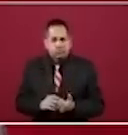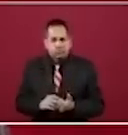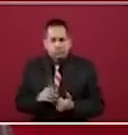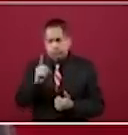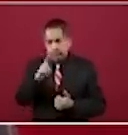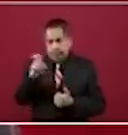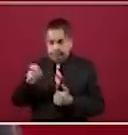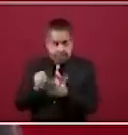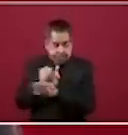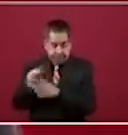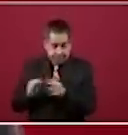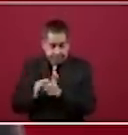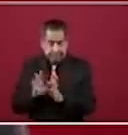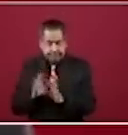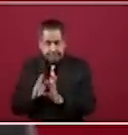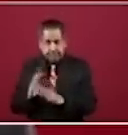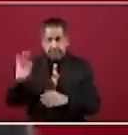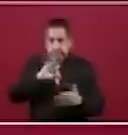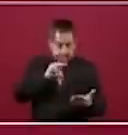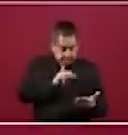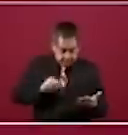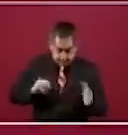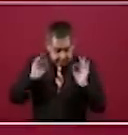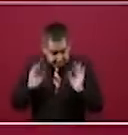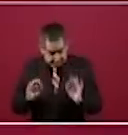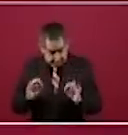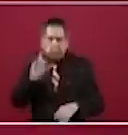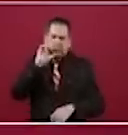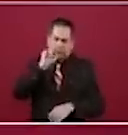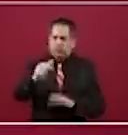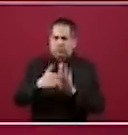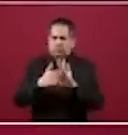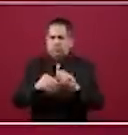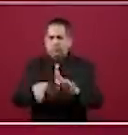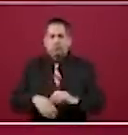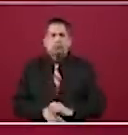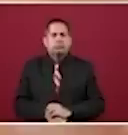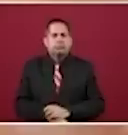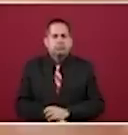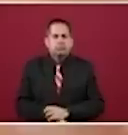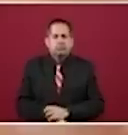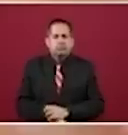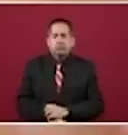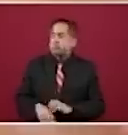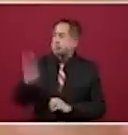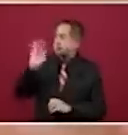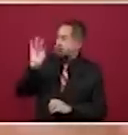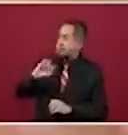preliminar. Si se tiene, mañana la damos a conocer. Dado que está usted pensando que probablemente